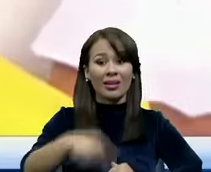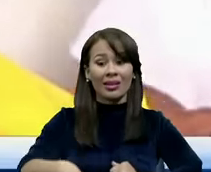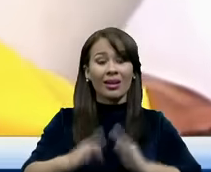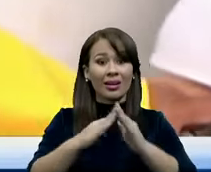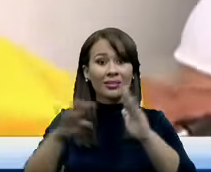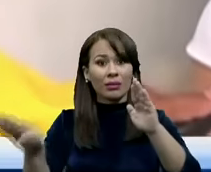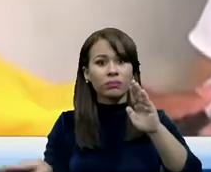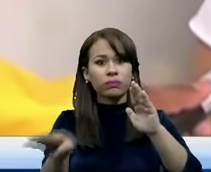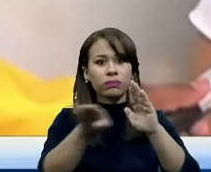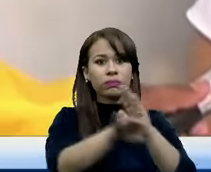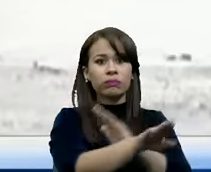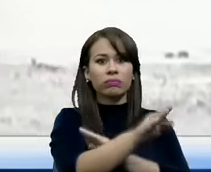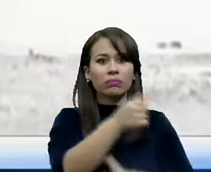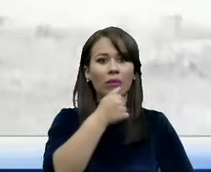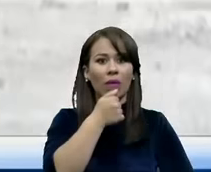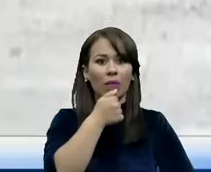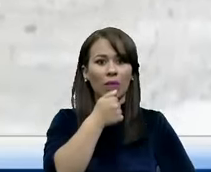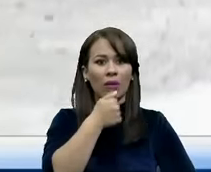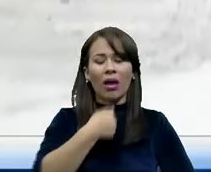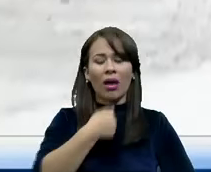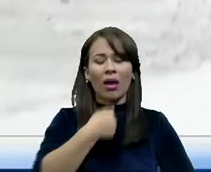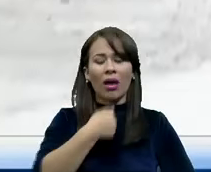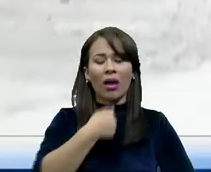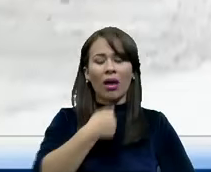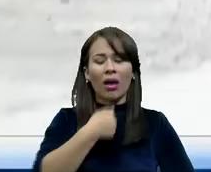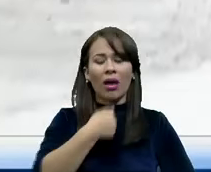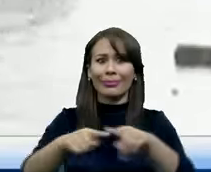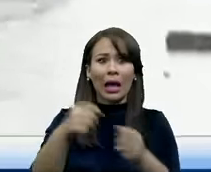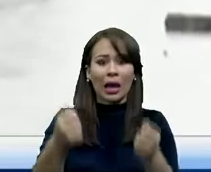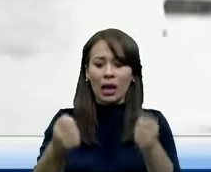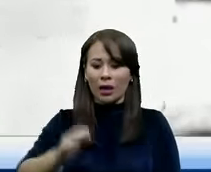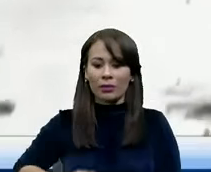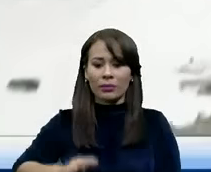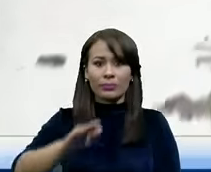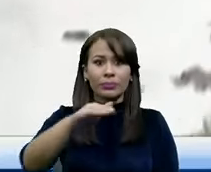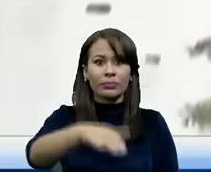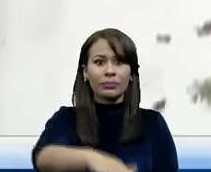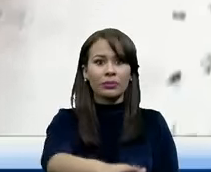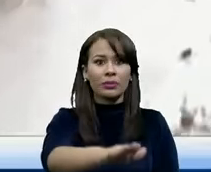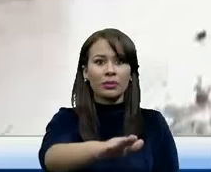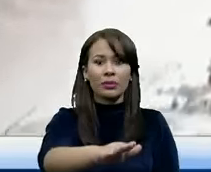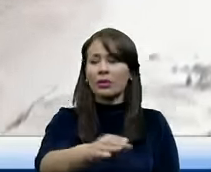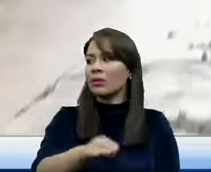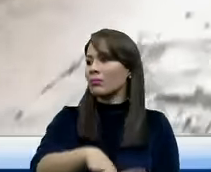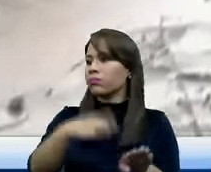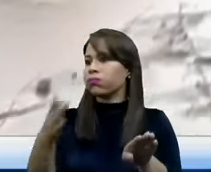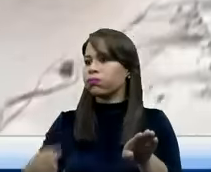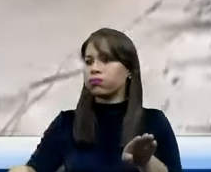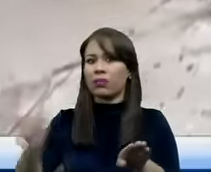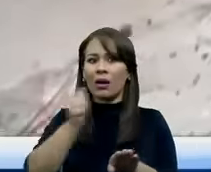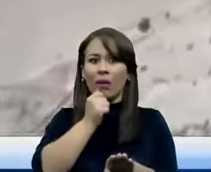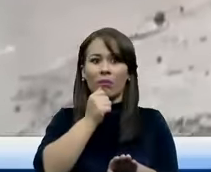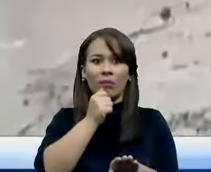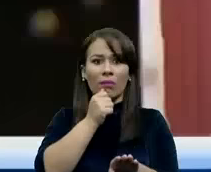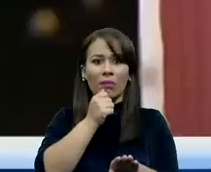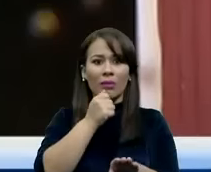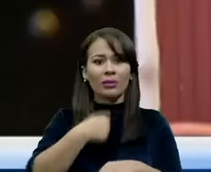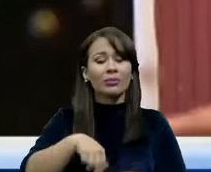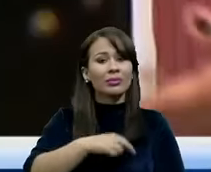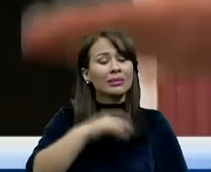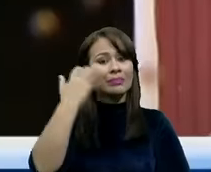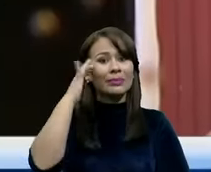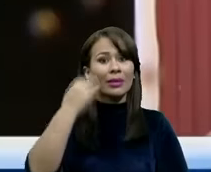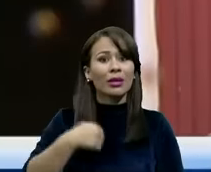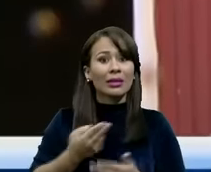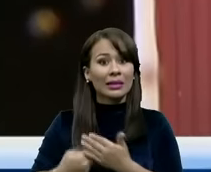Llenamos porque eso es como una piscina. Pasan los carros con una ola, se nos mete el agua bastante. Primeramente no podemos salir y con